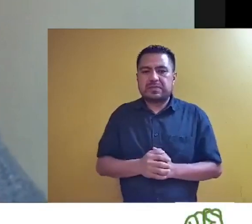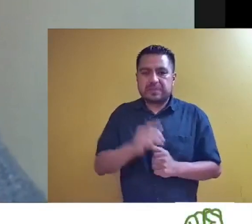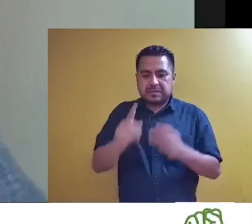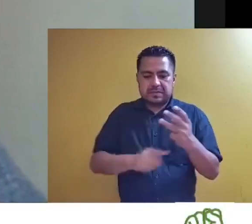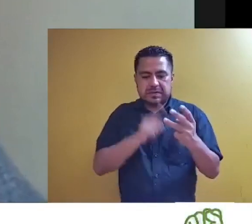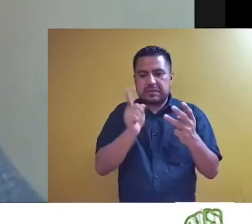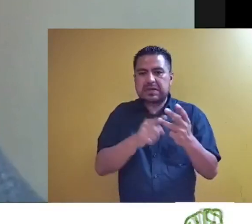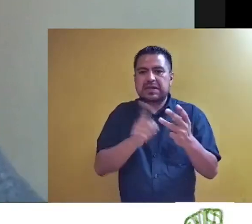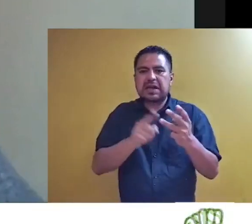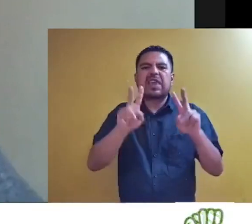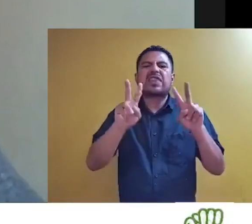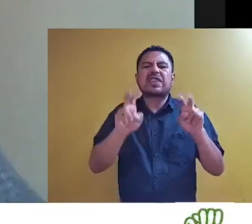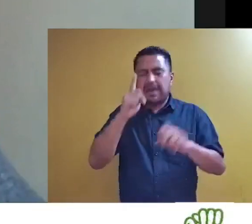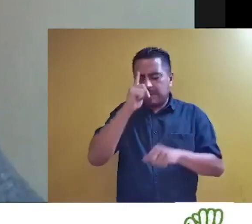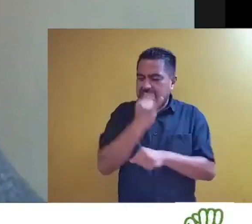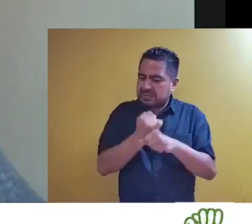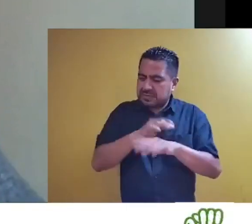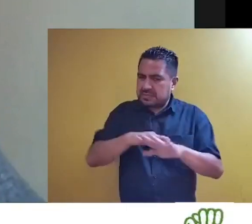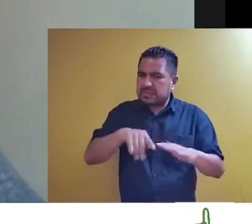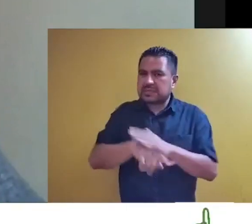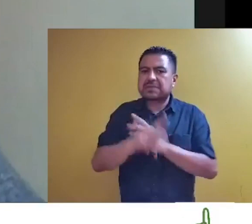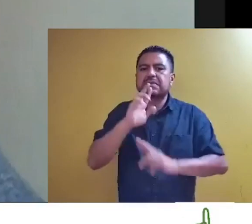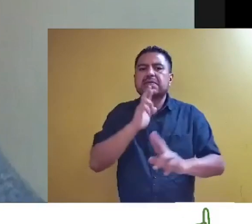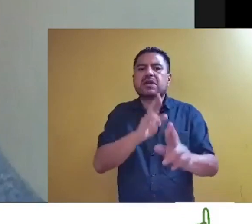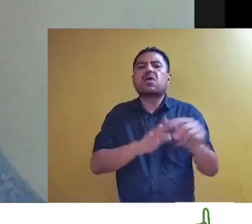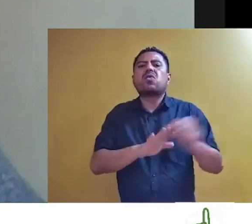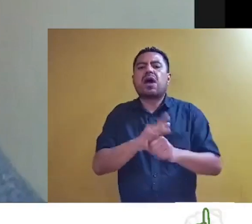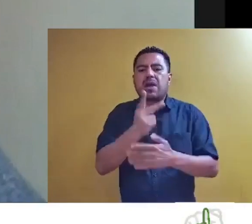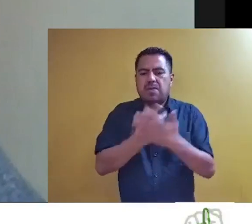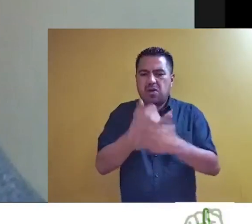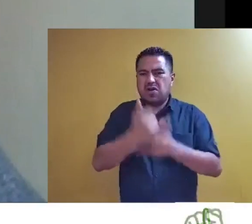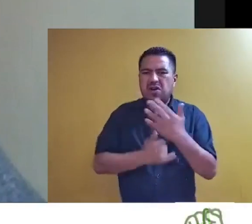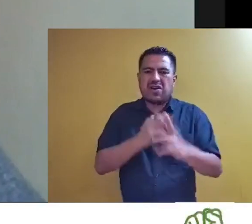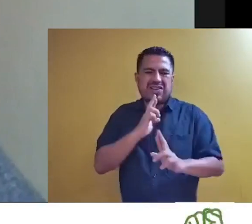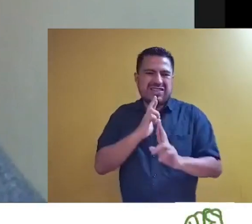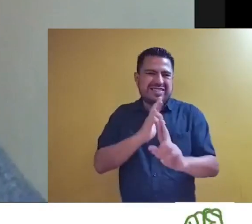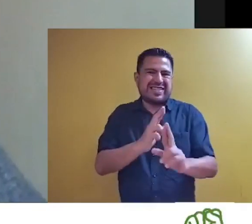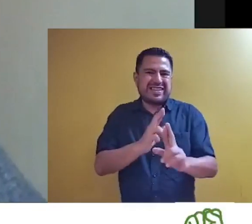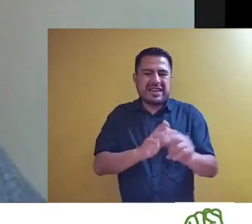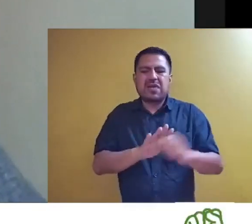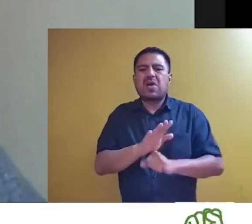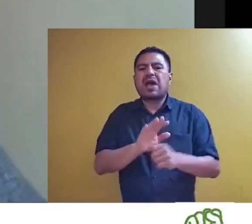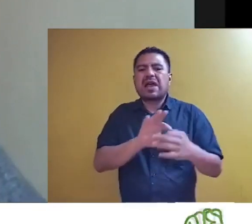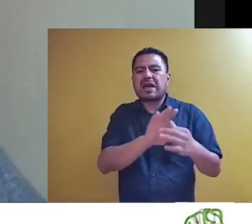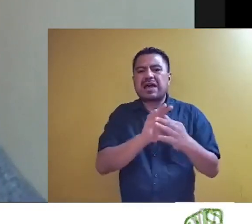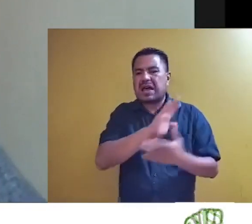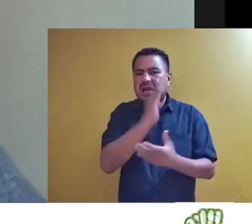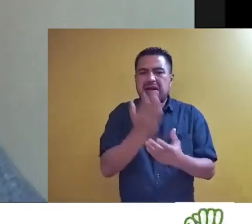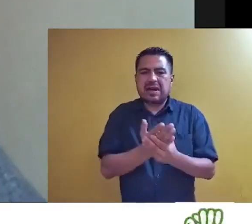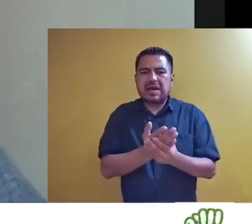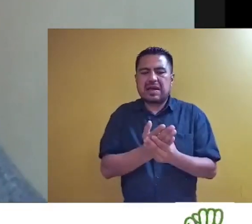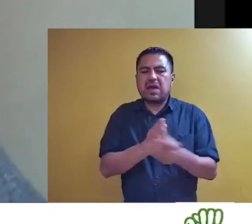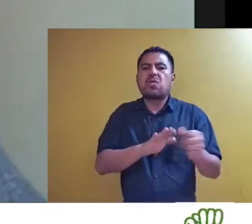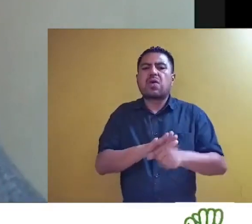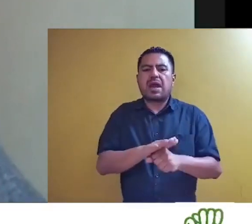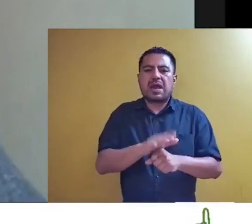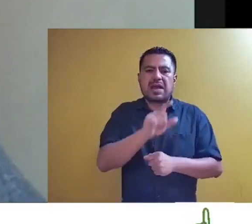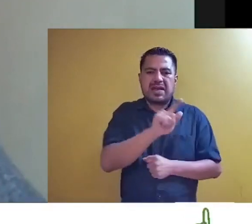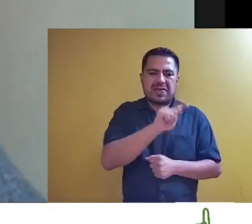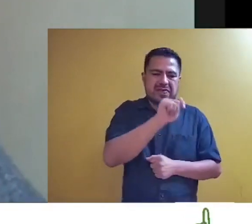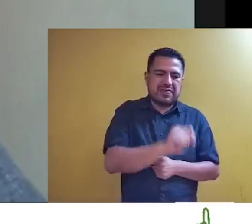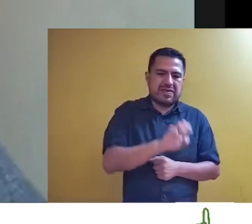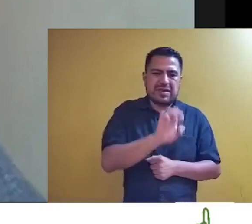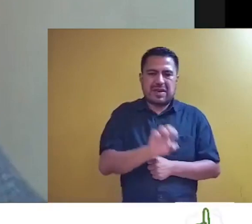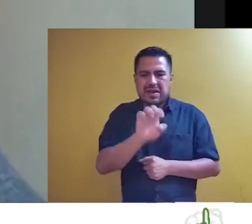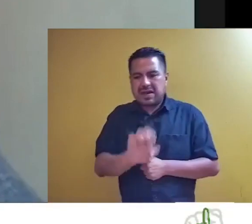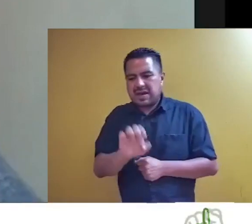tercer asunto listado para analizar y resolver se trata de un proyecto de resolución relativo al expediente con clave de